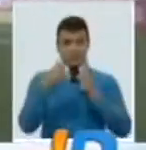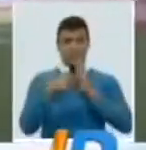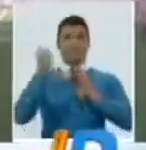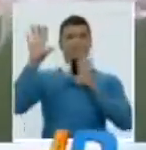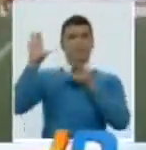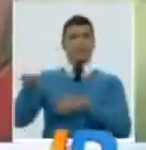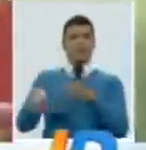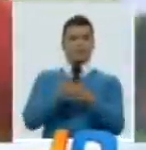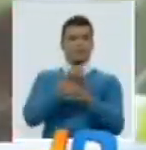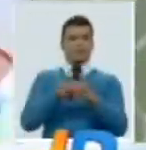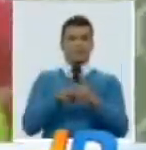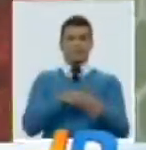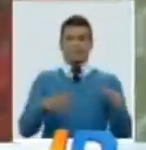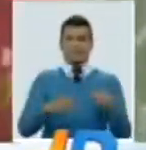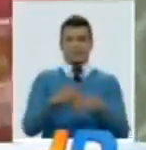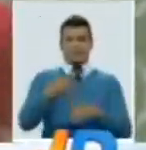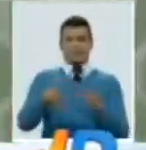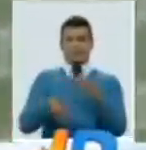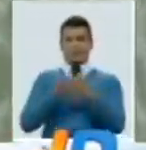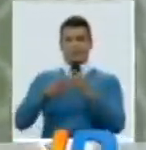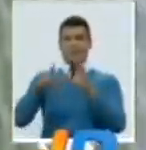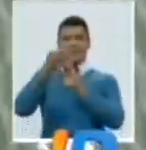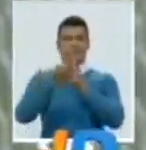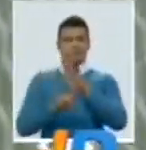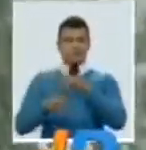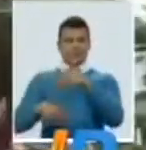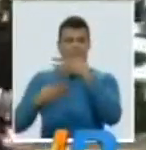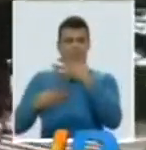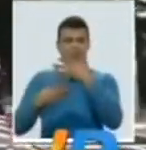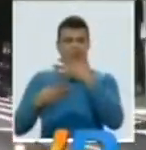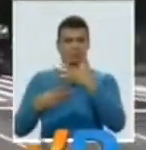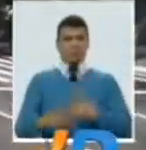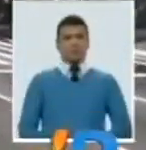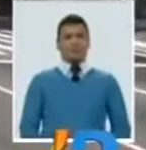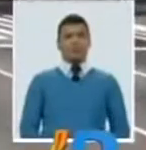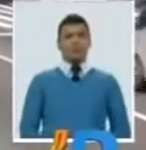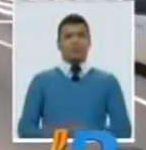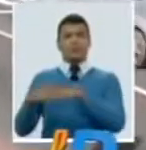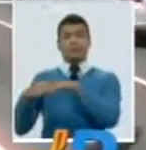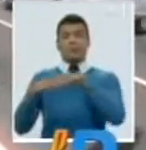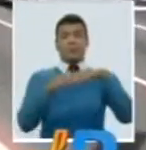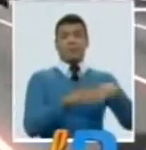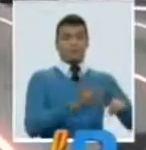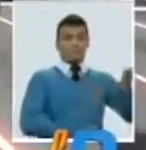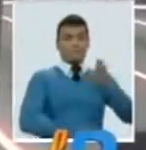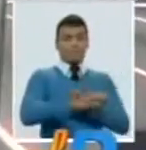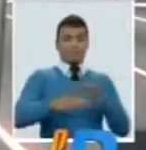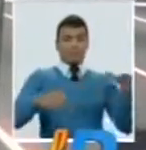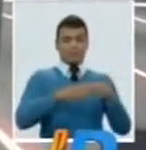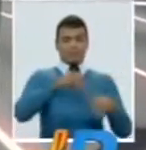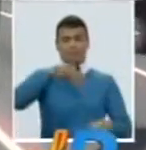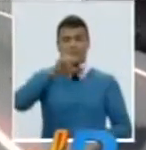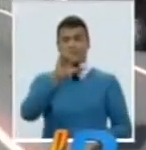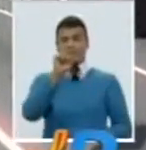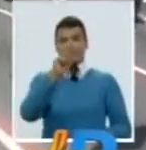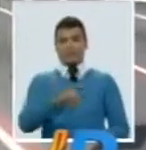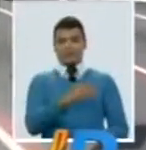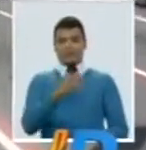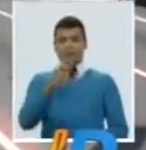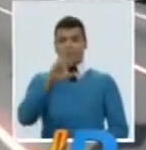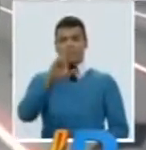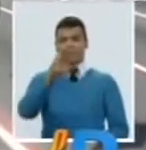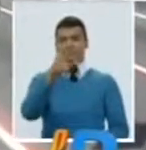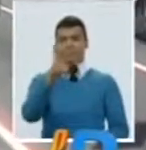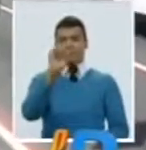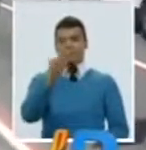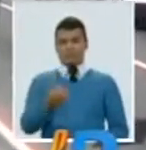se clasificó por el grupo H a los octavos de final. El defensa central del Milan, Cristian Zapata, y el arquero del